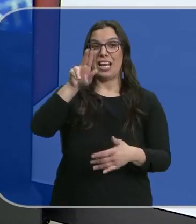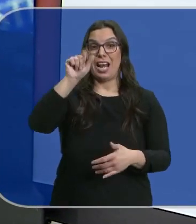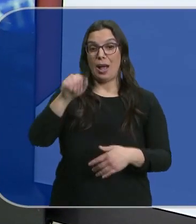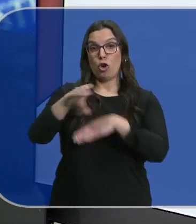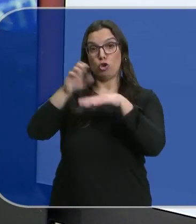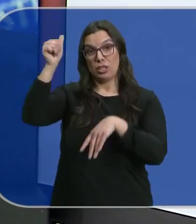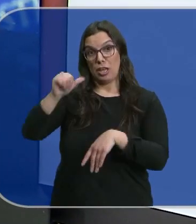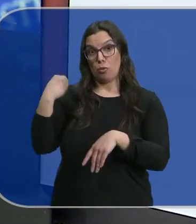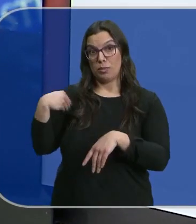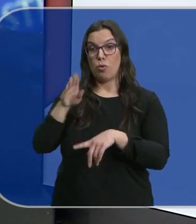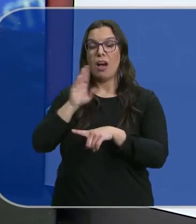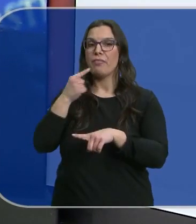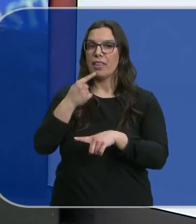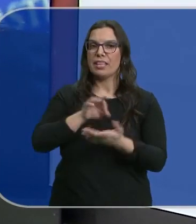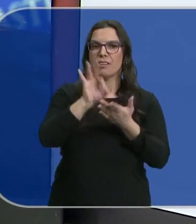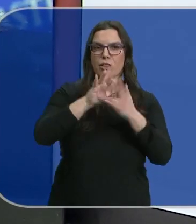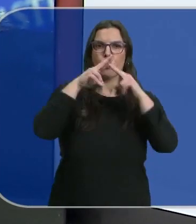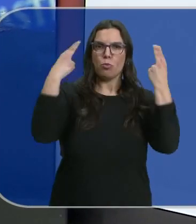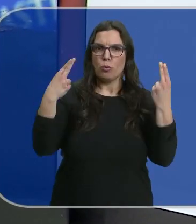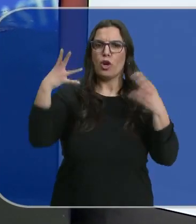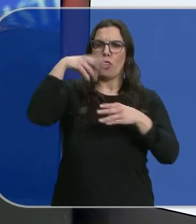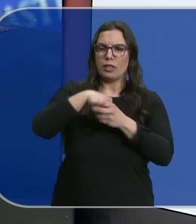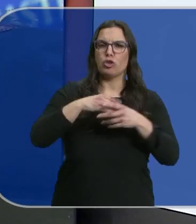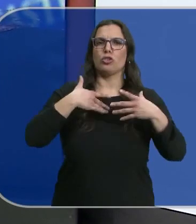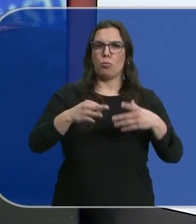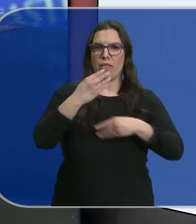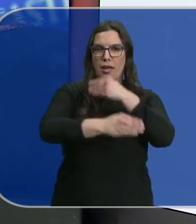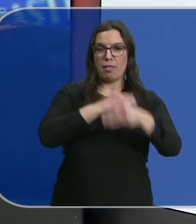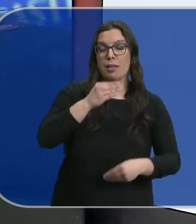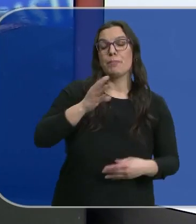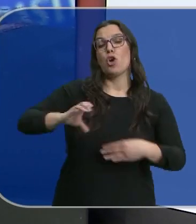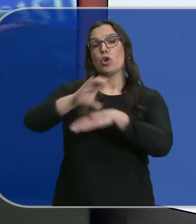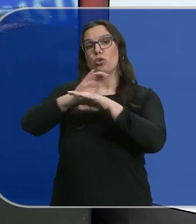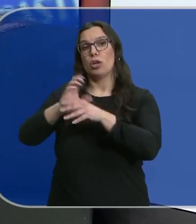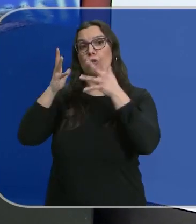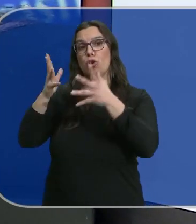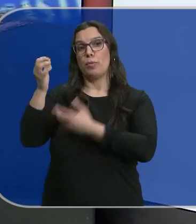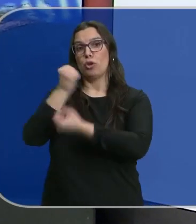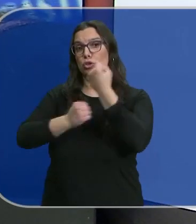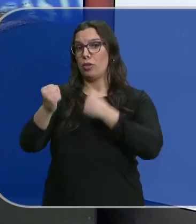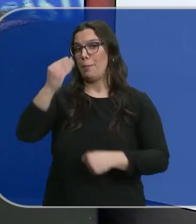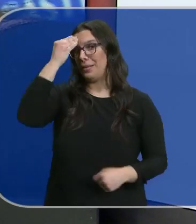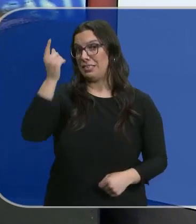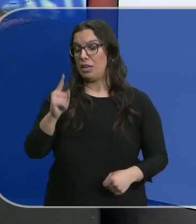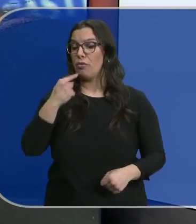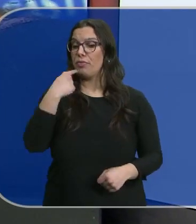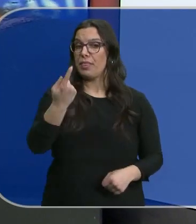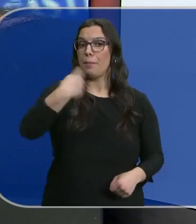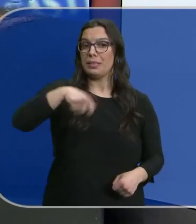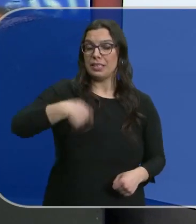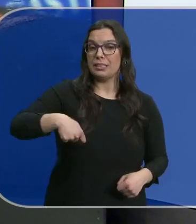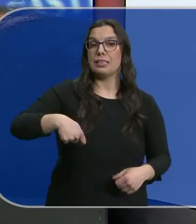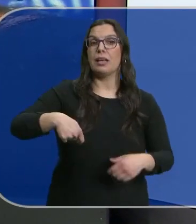Beganzones, ha insistido en que los servicios públicos pueden asumir sus asuntos. No lo ve así el Consejo Económico y Social, que ha pedido al presidente de la Junta que